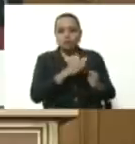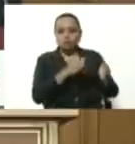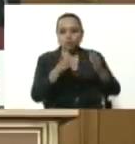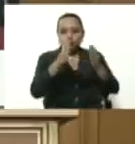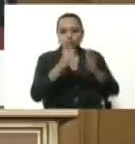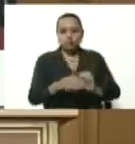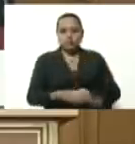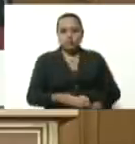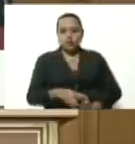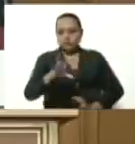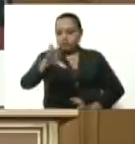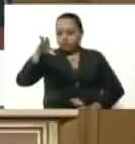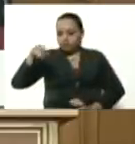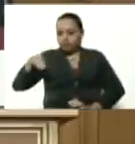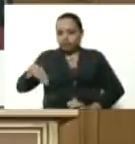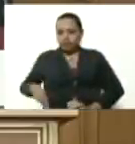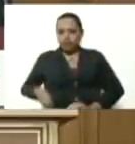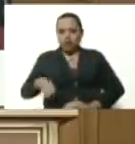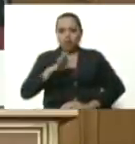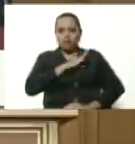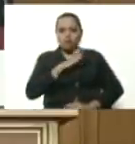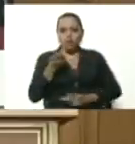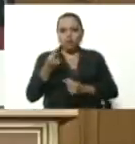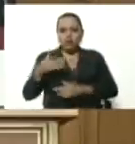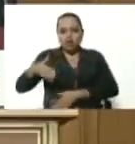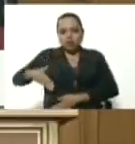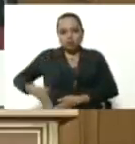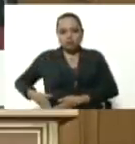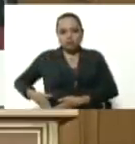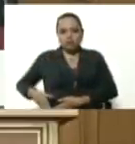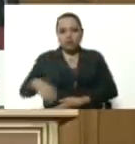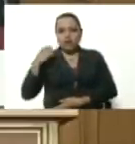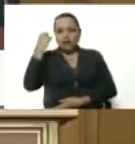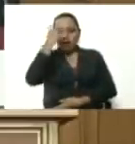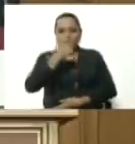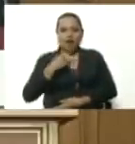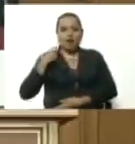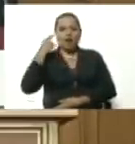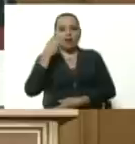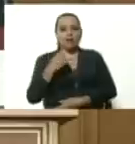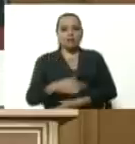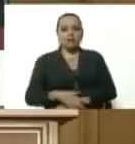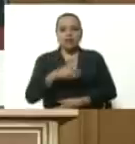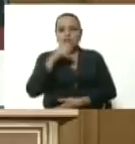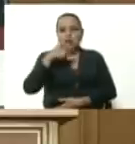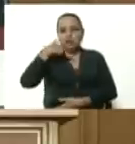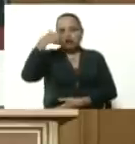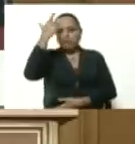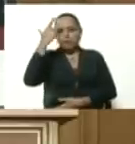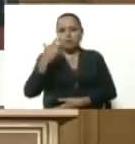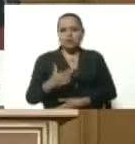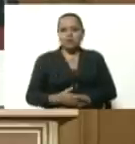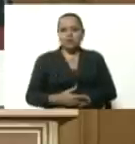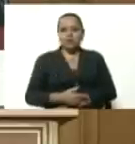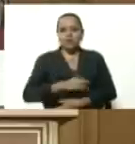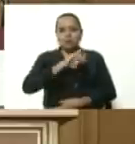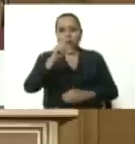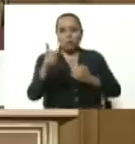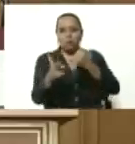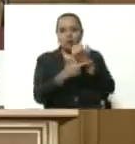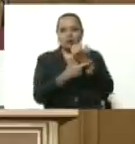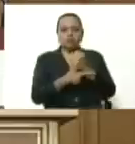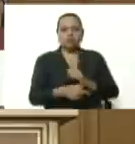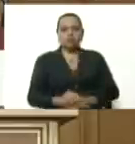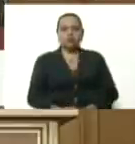a los bolsillos de ellos por las vías irregulares. Para eso sirve la cara criminal y sinvergüenza de Juan Guaidó. El 5 de febrero,